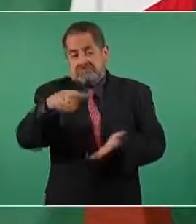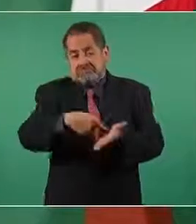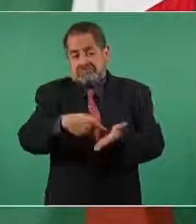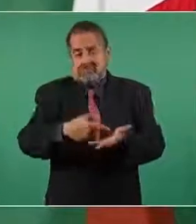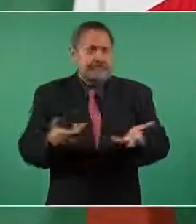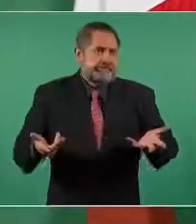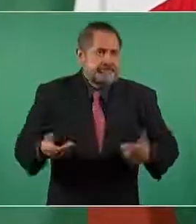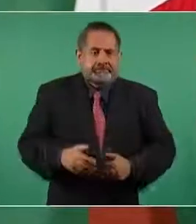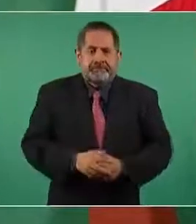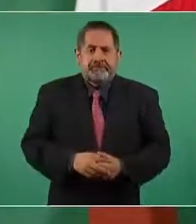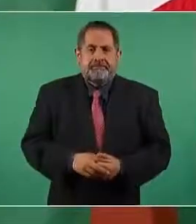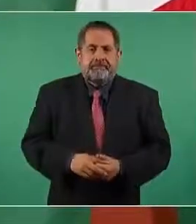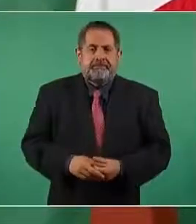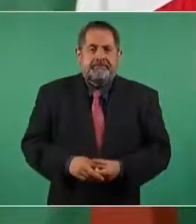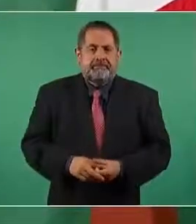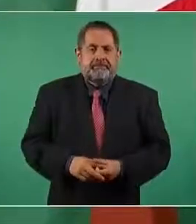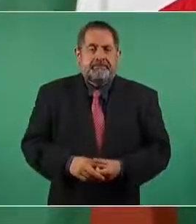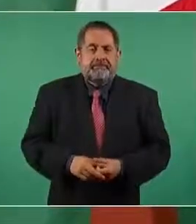Bueno,